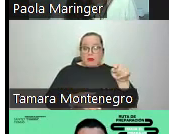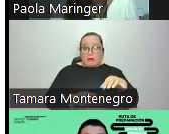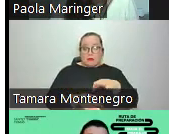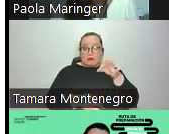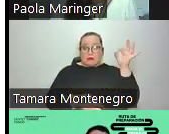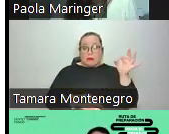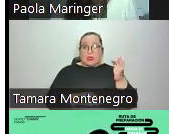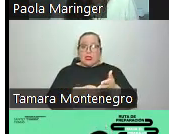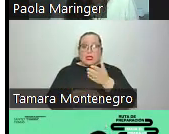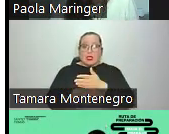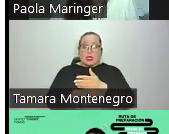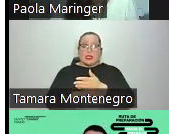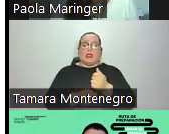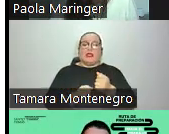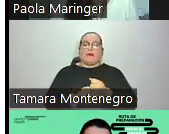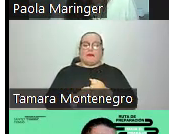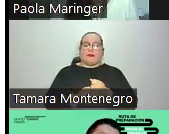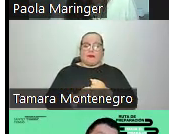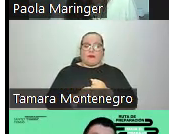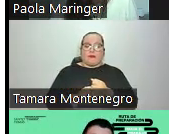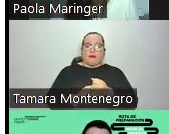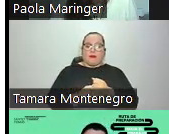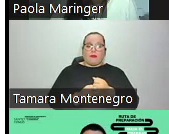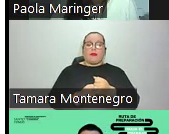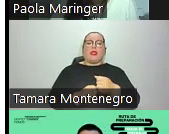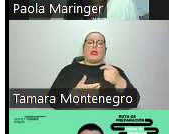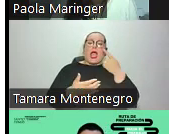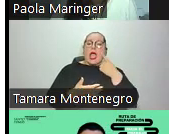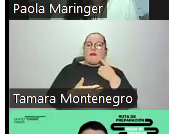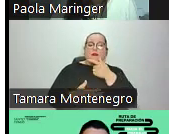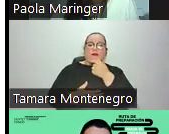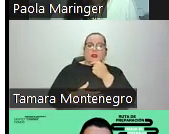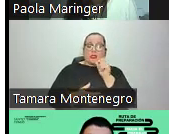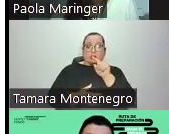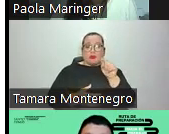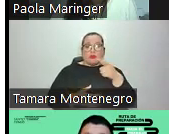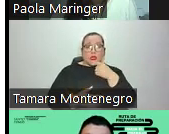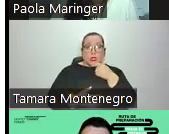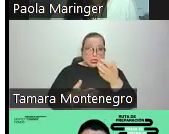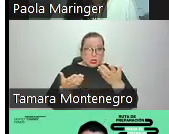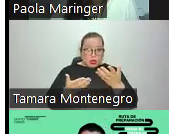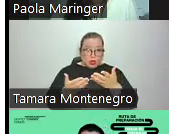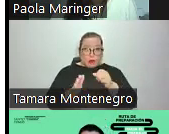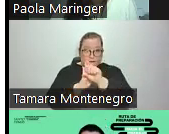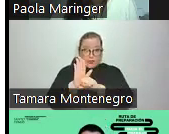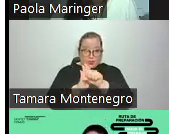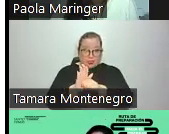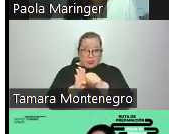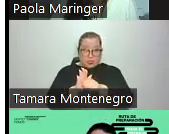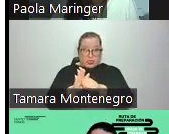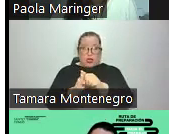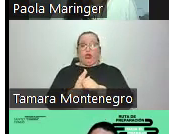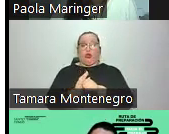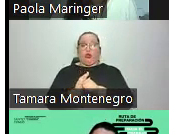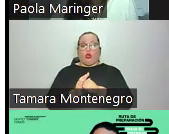horas. ¿Cómo es el proceso para concursar? Simplemente fácil. Si usted quiere, puede hacerlo a través de un video de referencia o